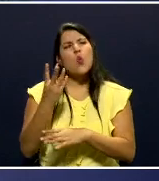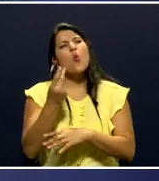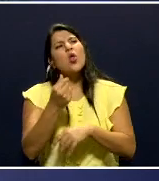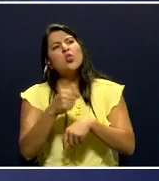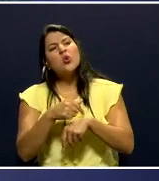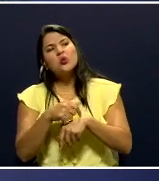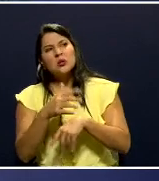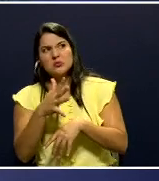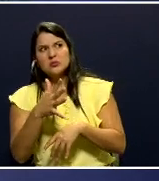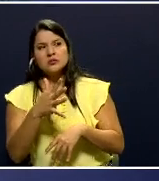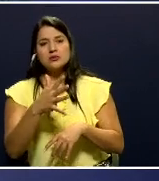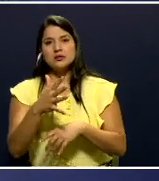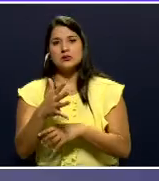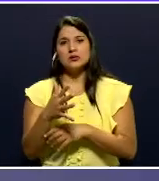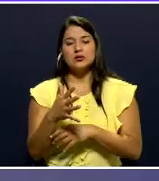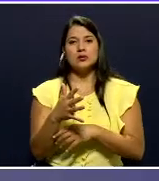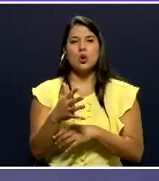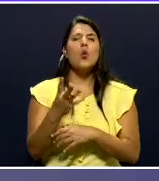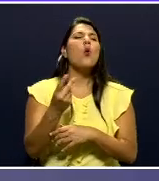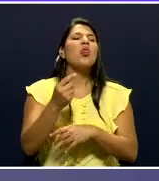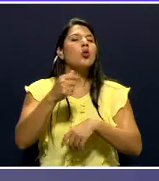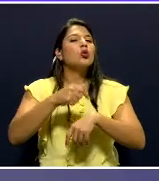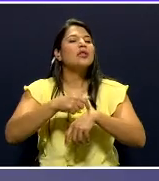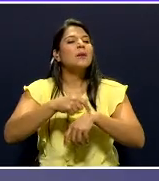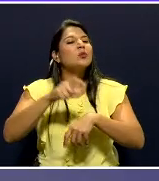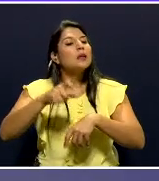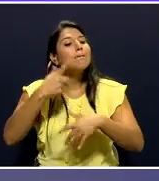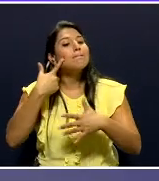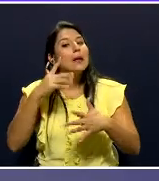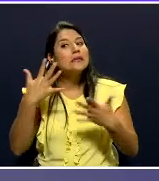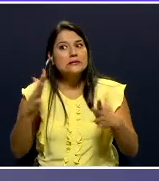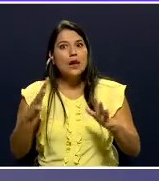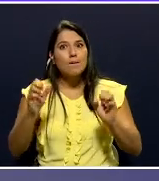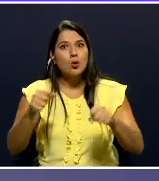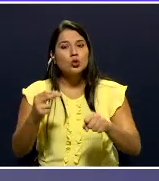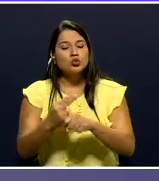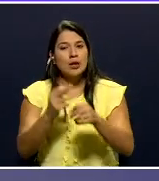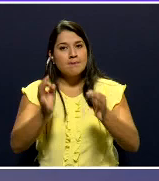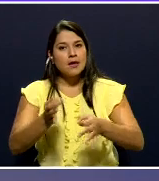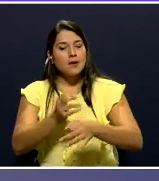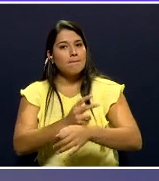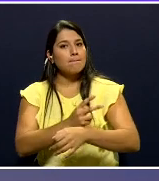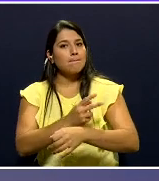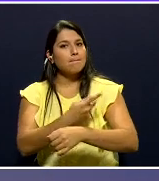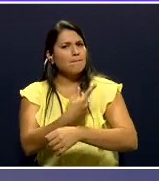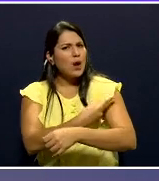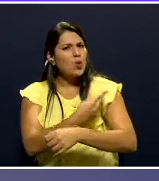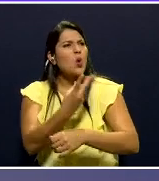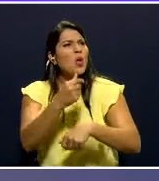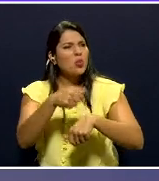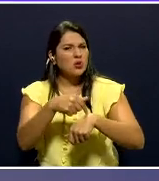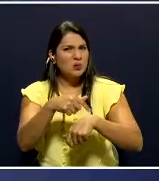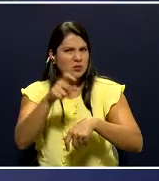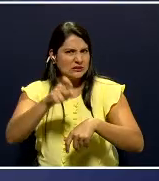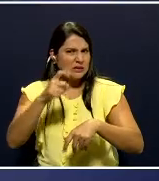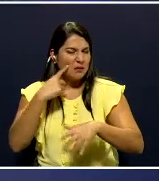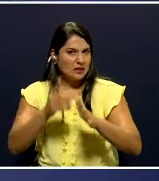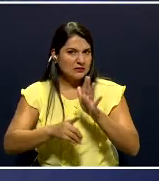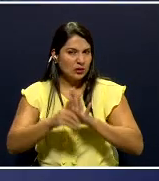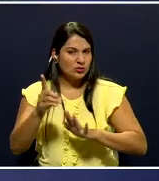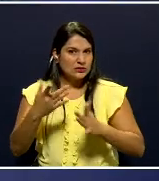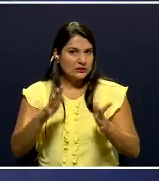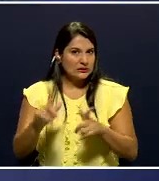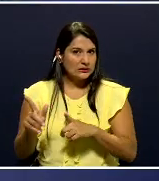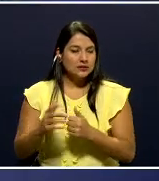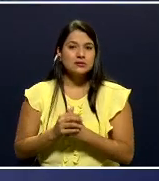es ese tiempo estimado? ¿Cuánto puede llevar desarrollar una vacuna? En el